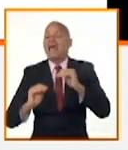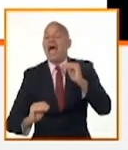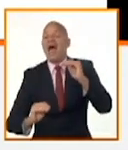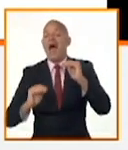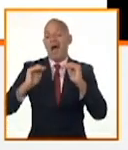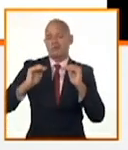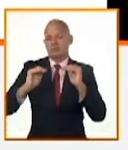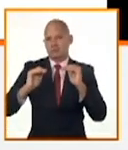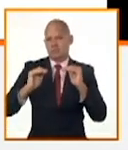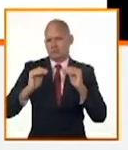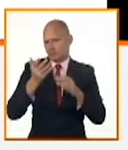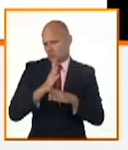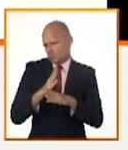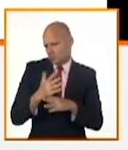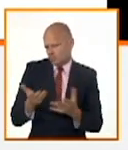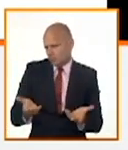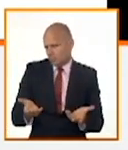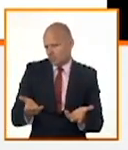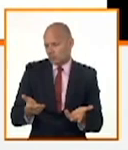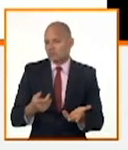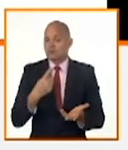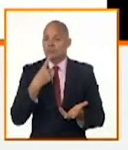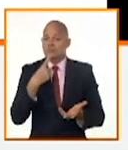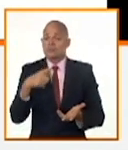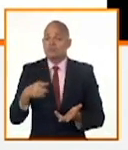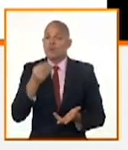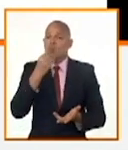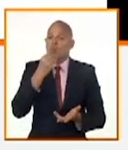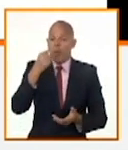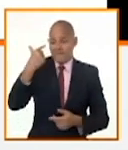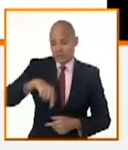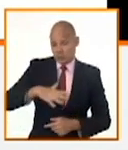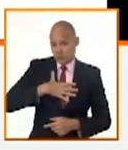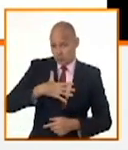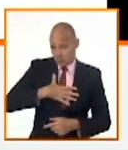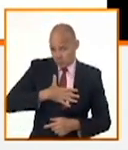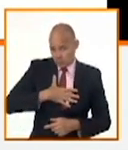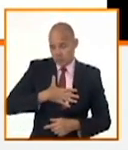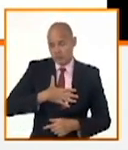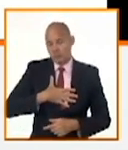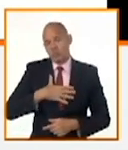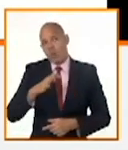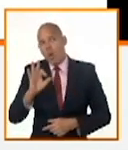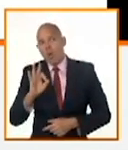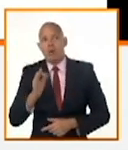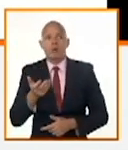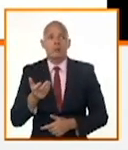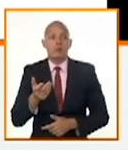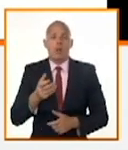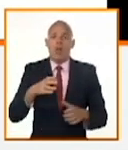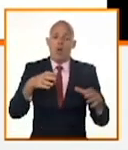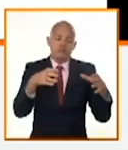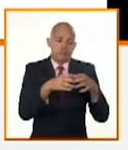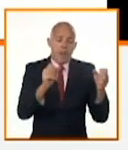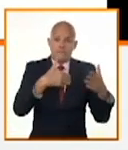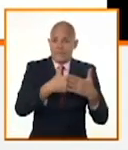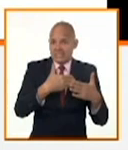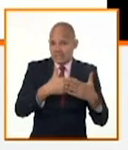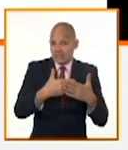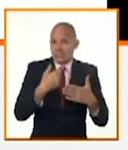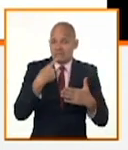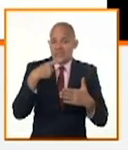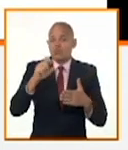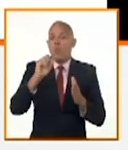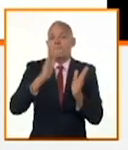no debe exceder los 80 mil pesos por operación y en el mes no debe superar los 120.000 pesos